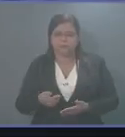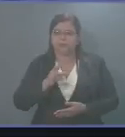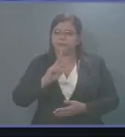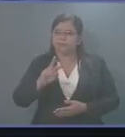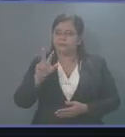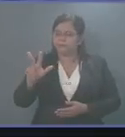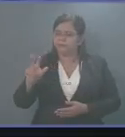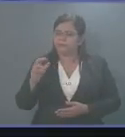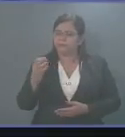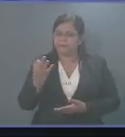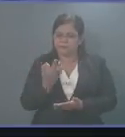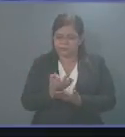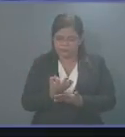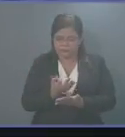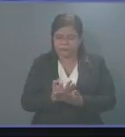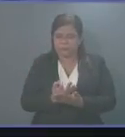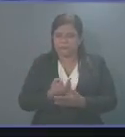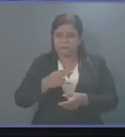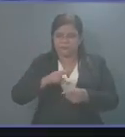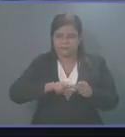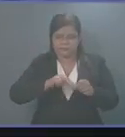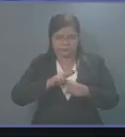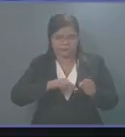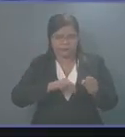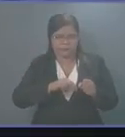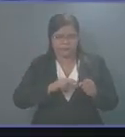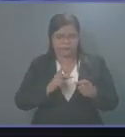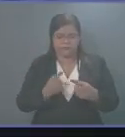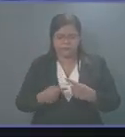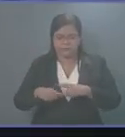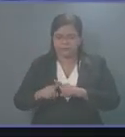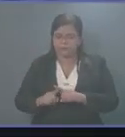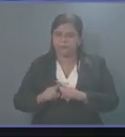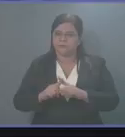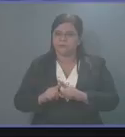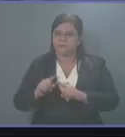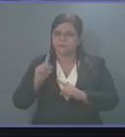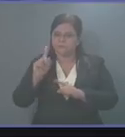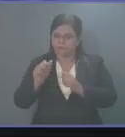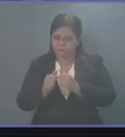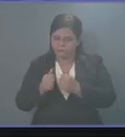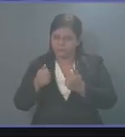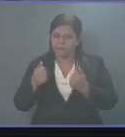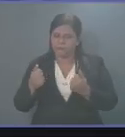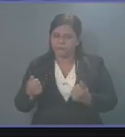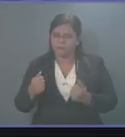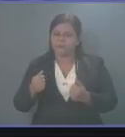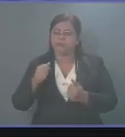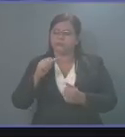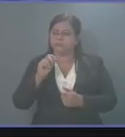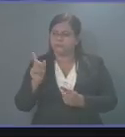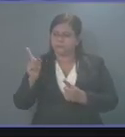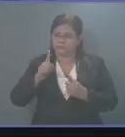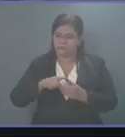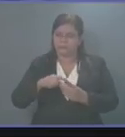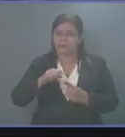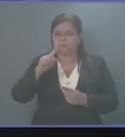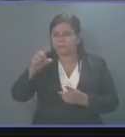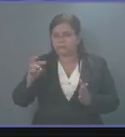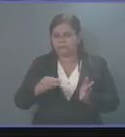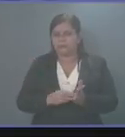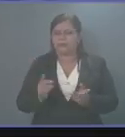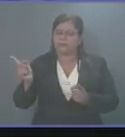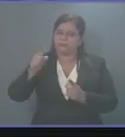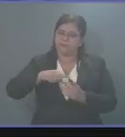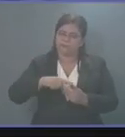23 centavos de dólar de los Estados Unidos de América por cada millar o fracción de millar, hasta un límite